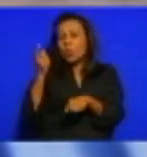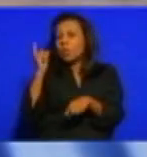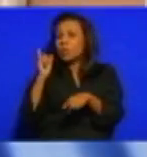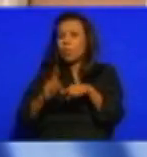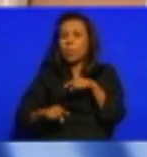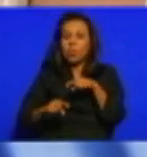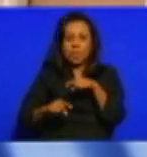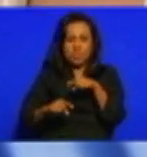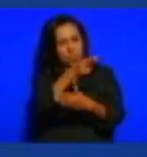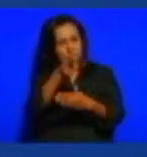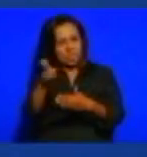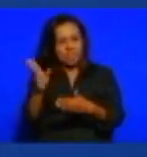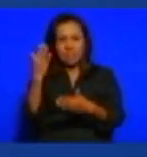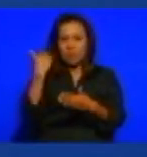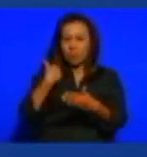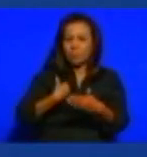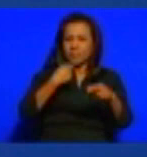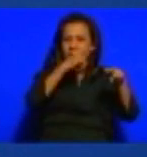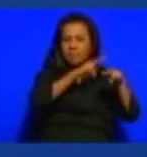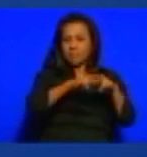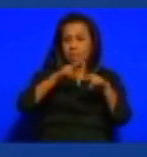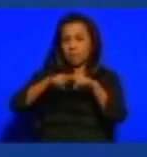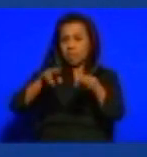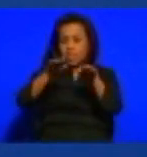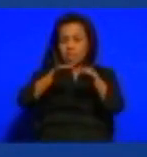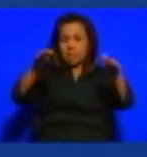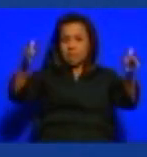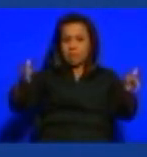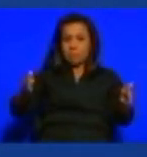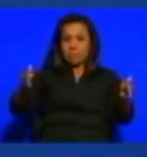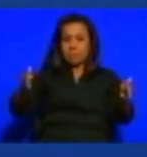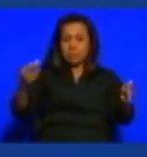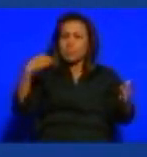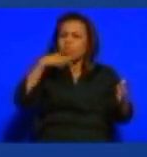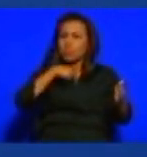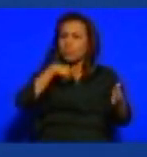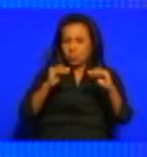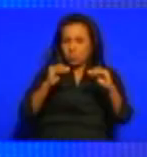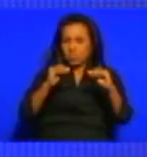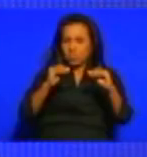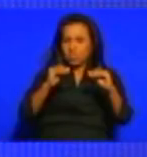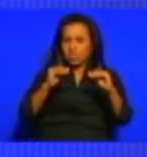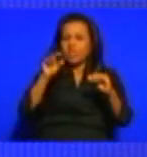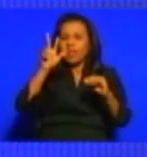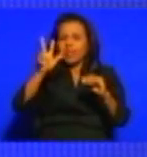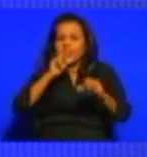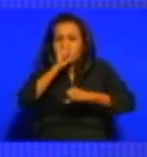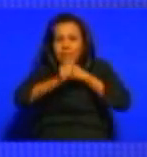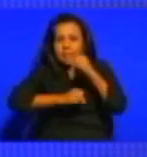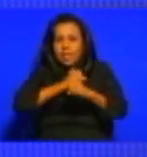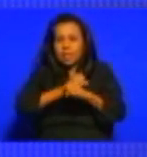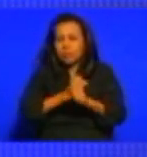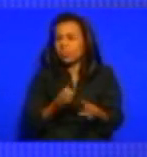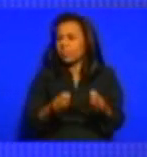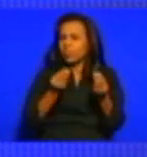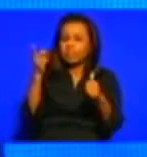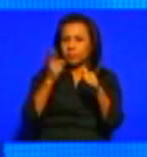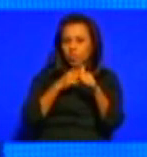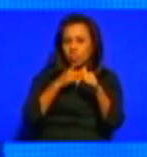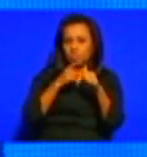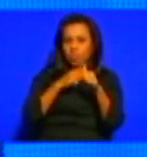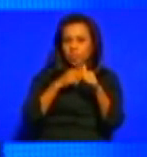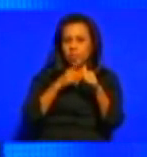Coclé Progresa, con la participación de Suheidy Flores, gobernadora de la provincia de Coclé, Jorge Herrera, alcalde de